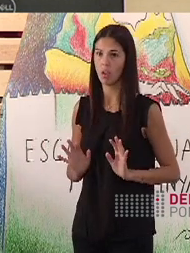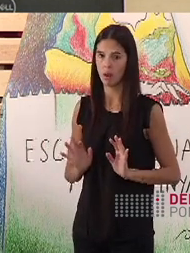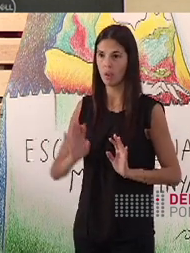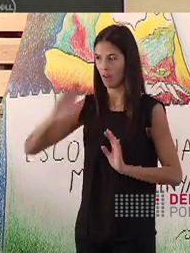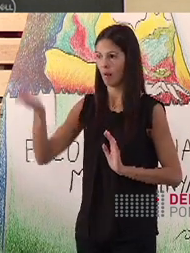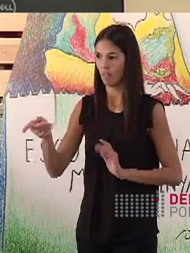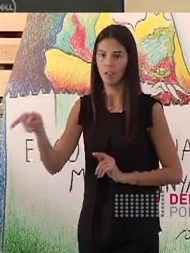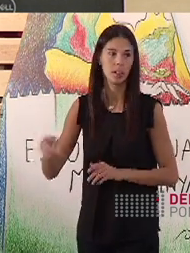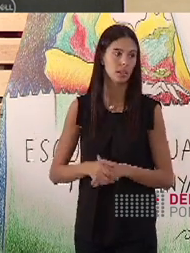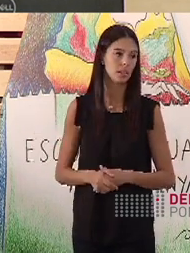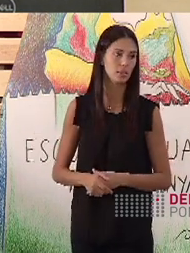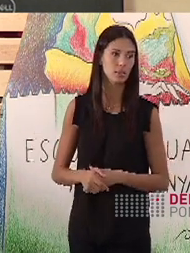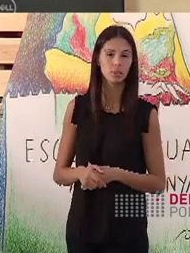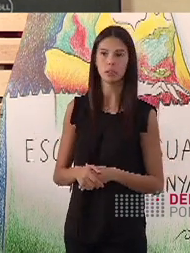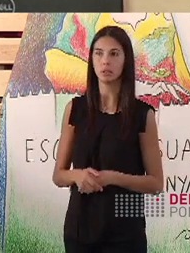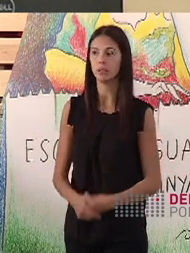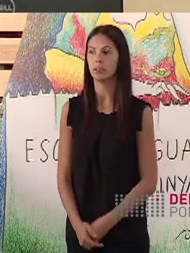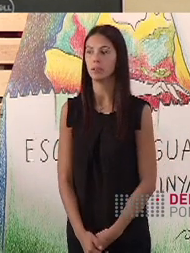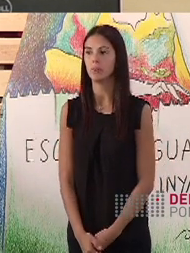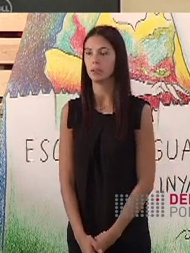Por enseñar los pezones.